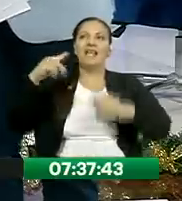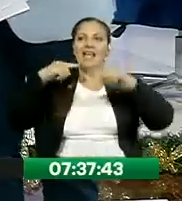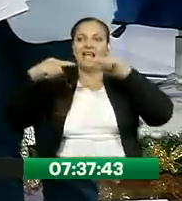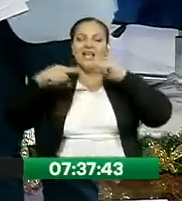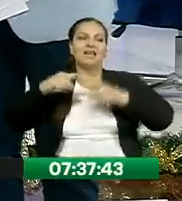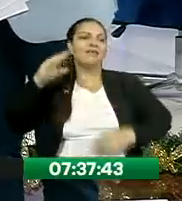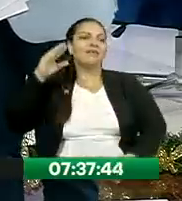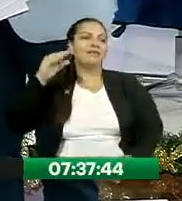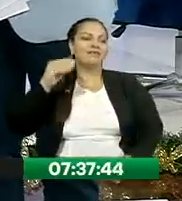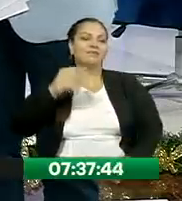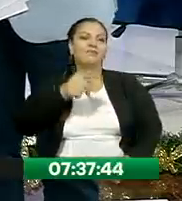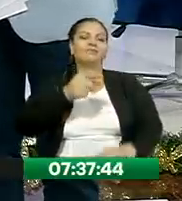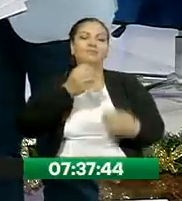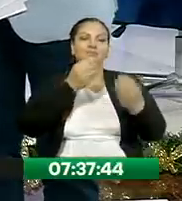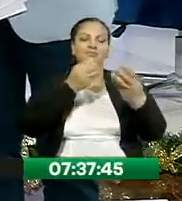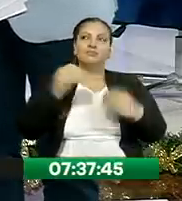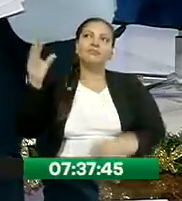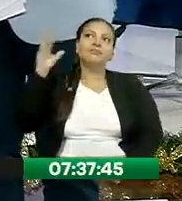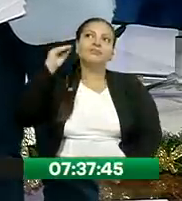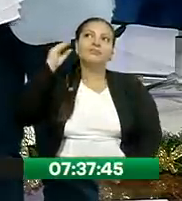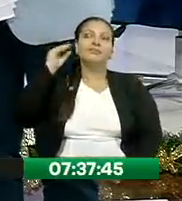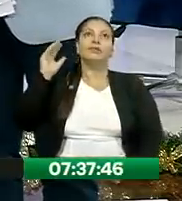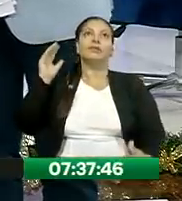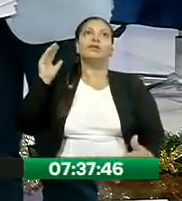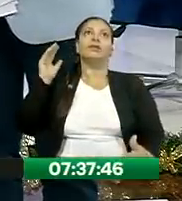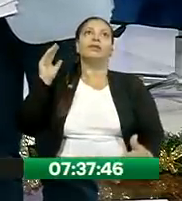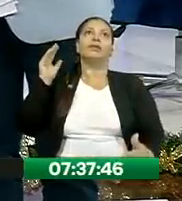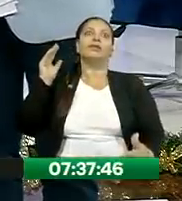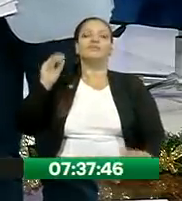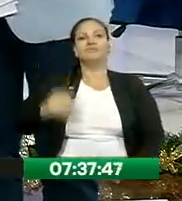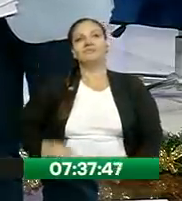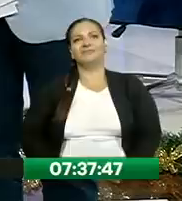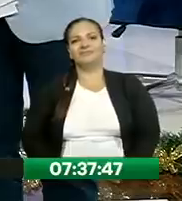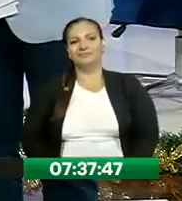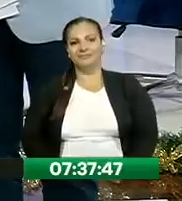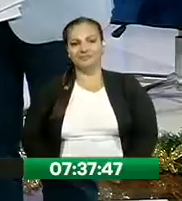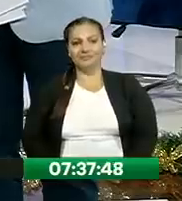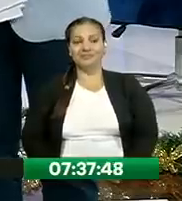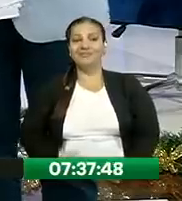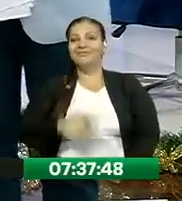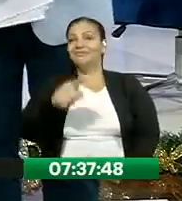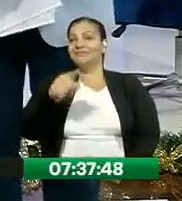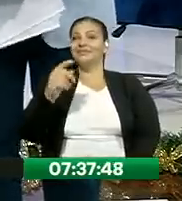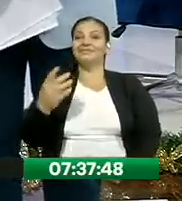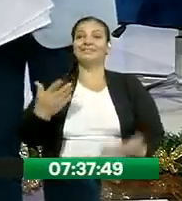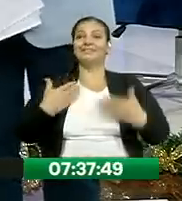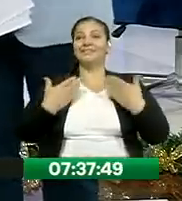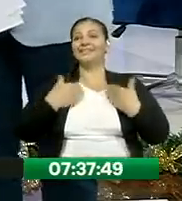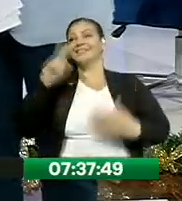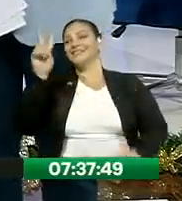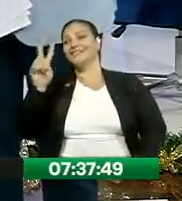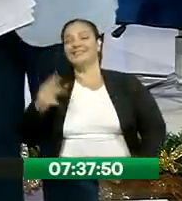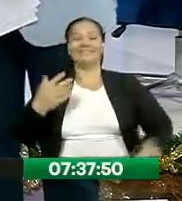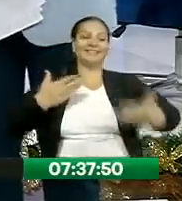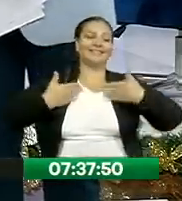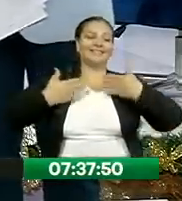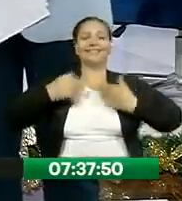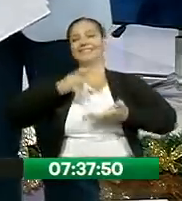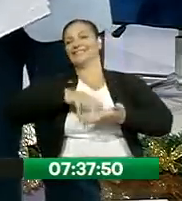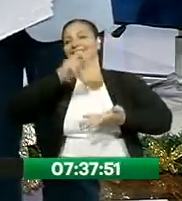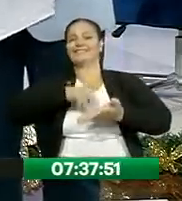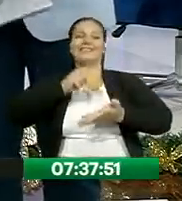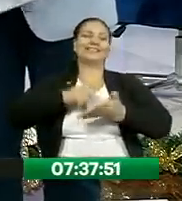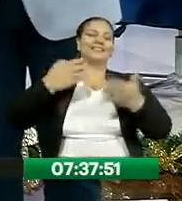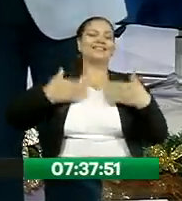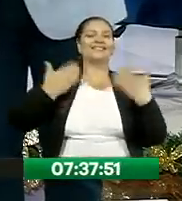mudo. ¿Sabes lo que pasa? ¿Qué pasó? Él está contento porque es viernes, ajá, pero lo que no sabe es que va a trabajar el fin de semana. ¡No! Está en la pauta, yo lo vi, lo van a dejar de